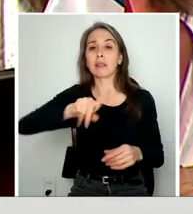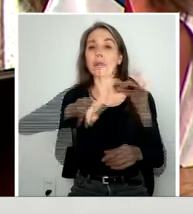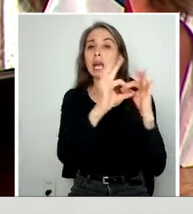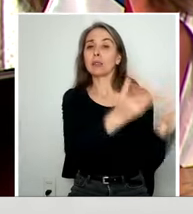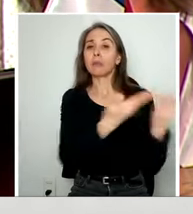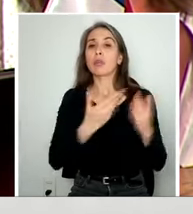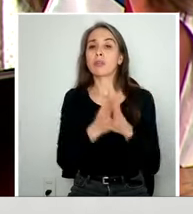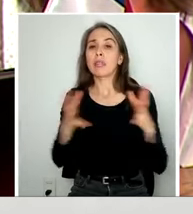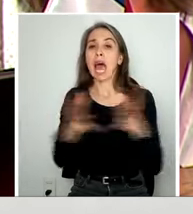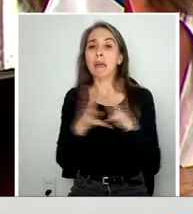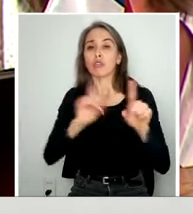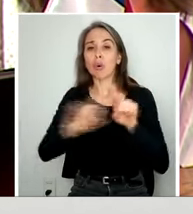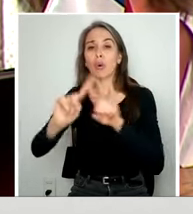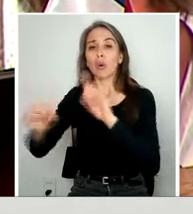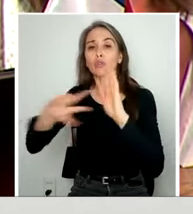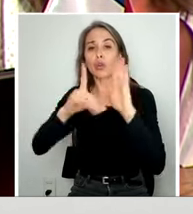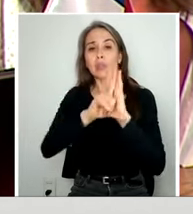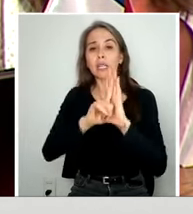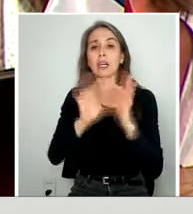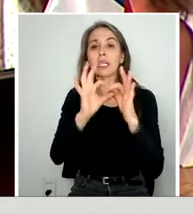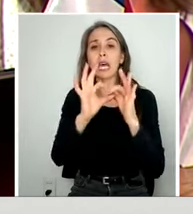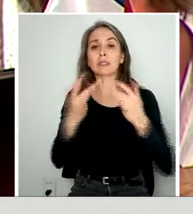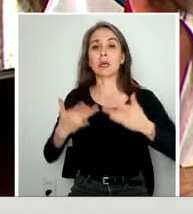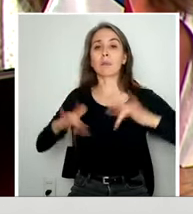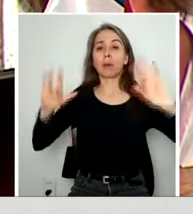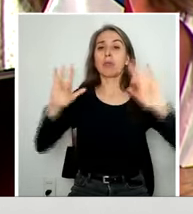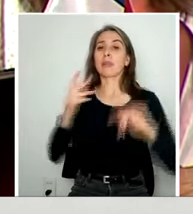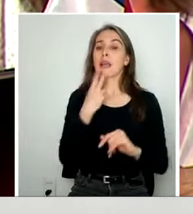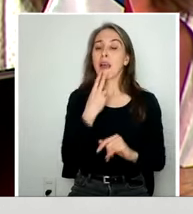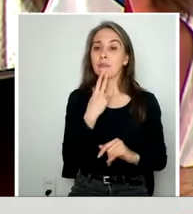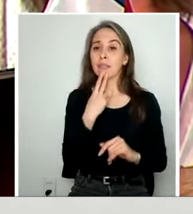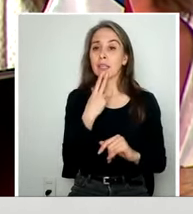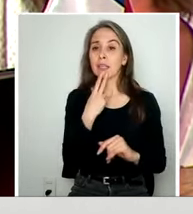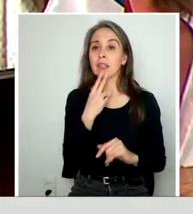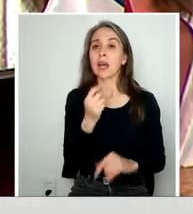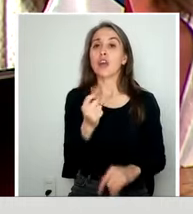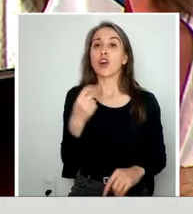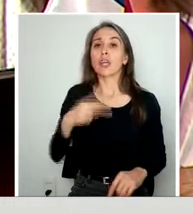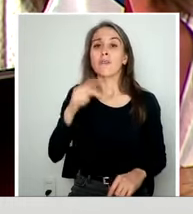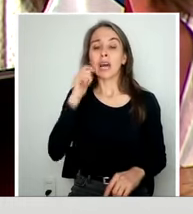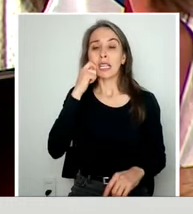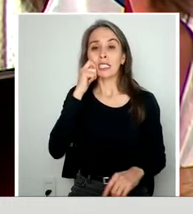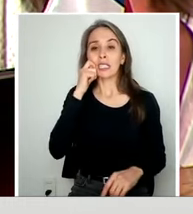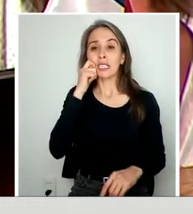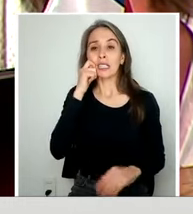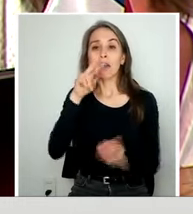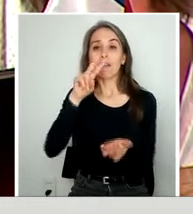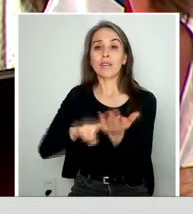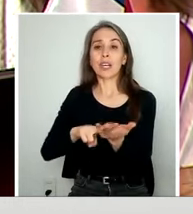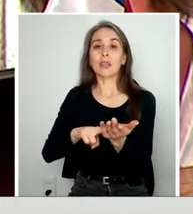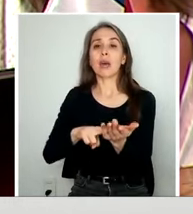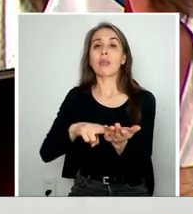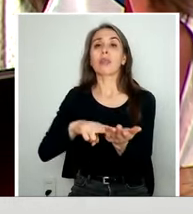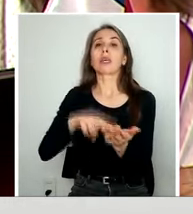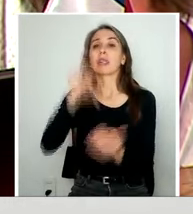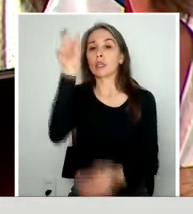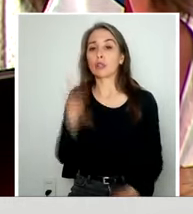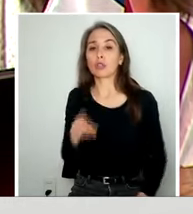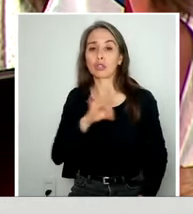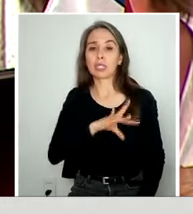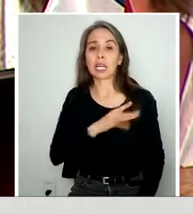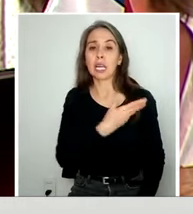Gracias por desentenderse de la vida y de lo que vale ser un verdadero chileno gobierno de chile